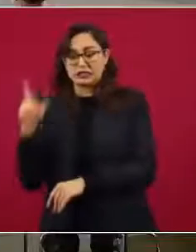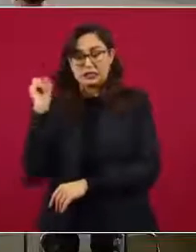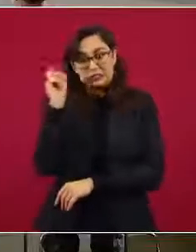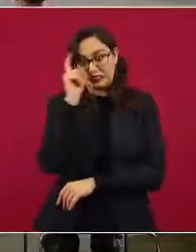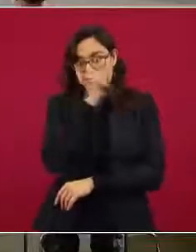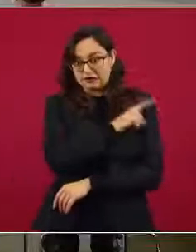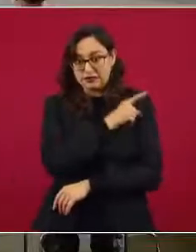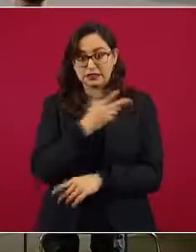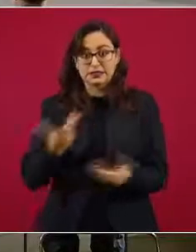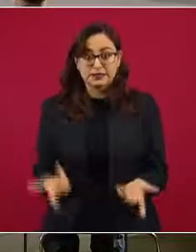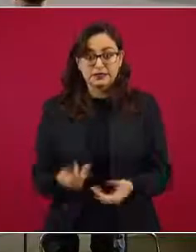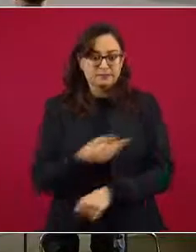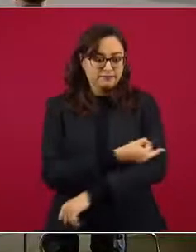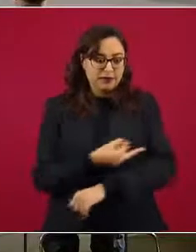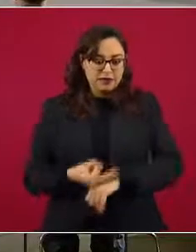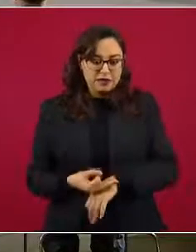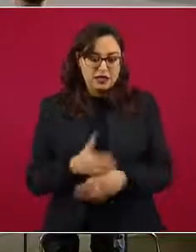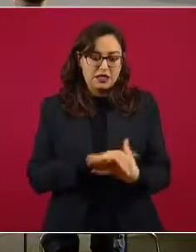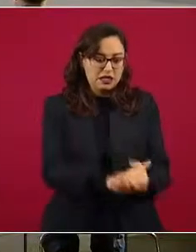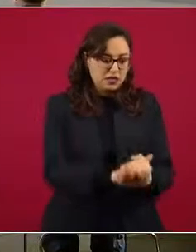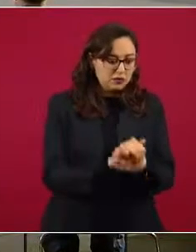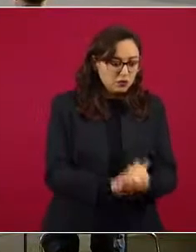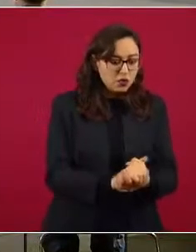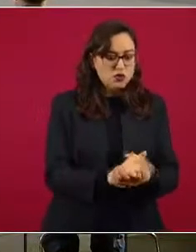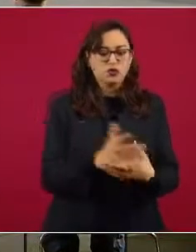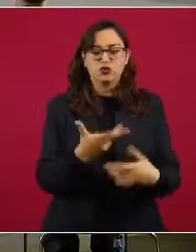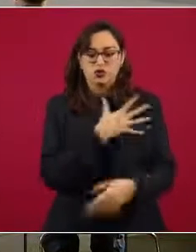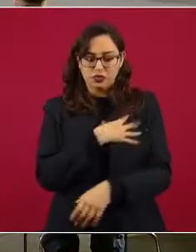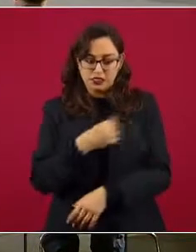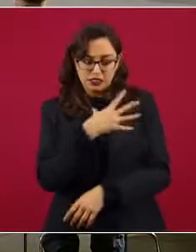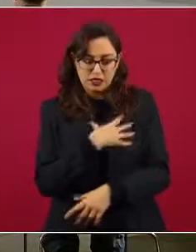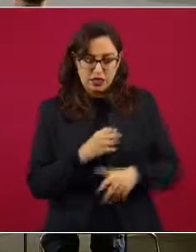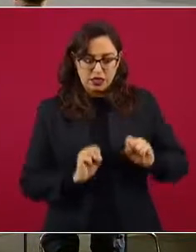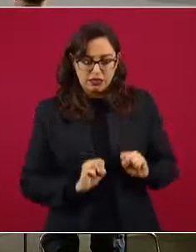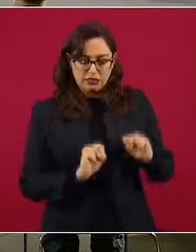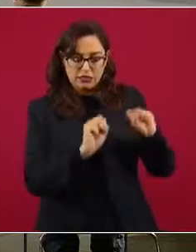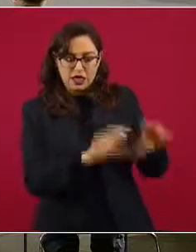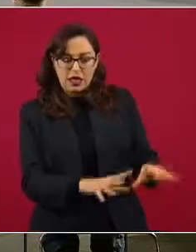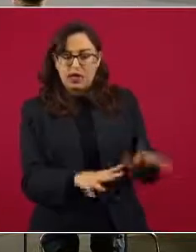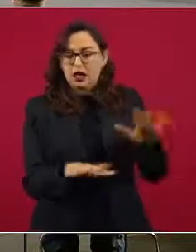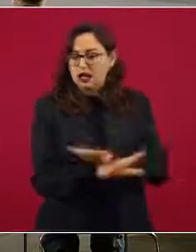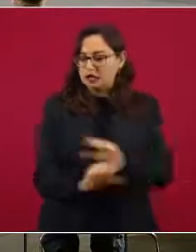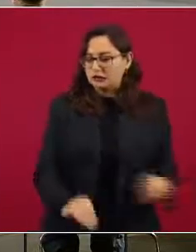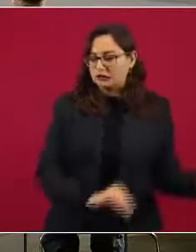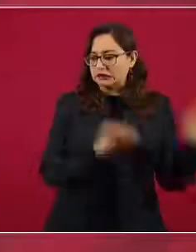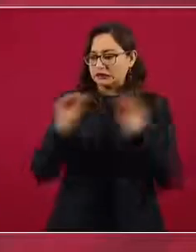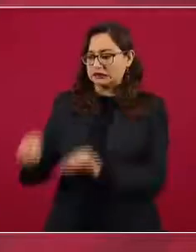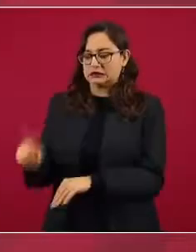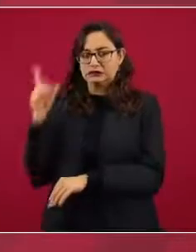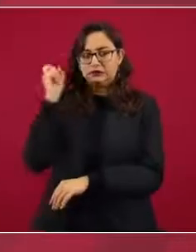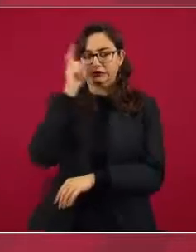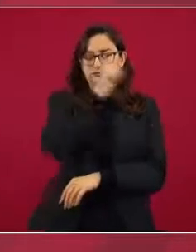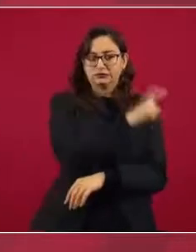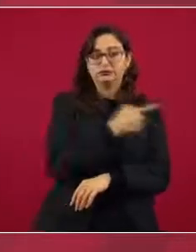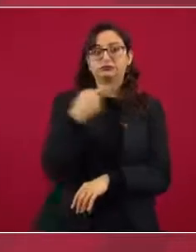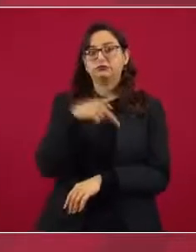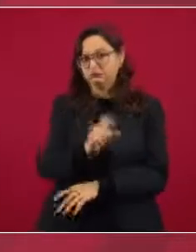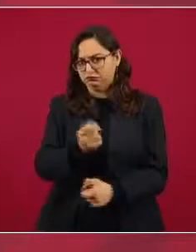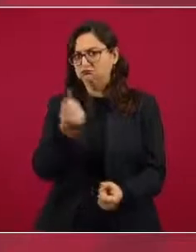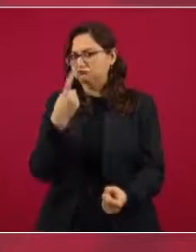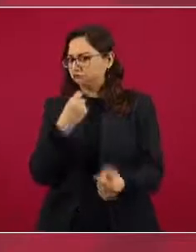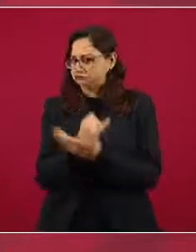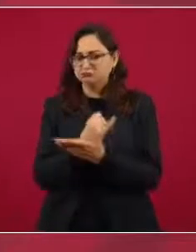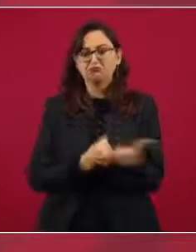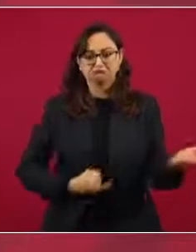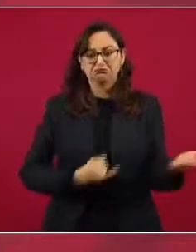familia más nuclear, las esposas, los esposos, los hijos, pero lo han hecho con un enorme entusiasmo. Entonces, a